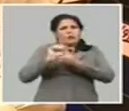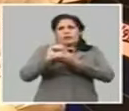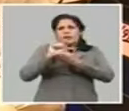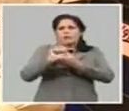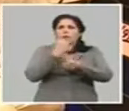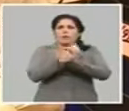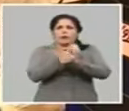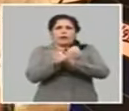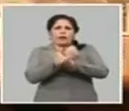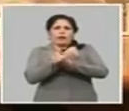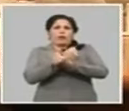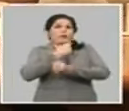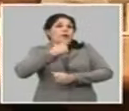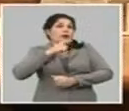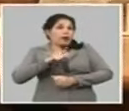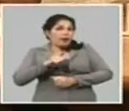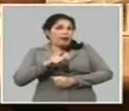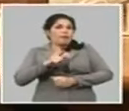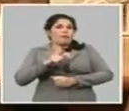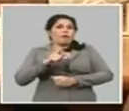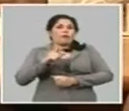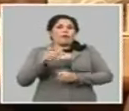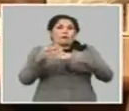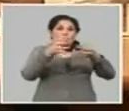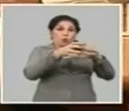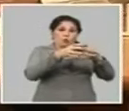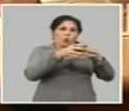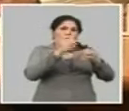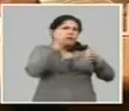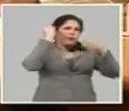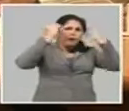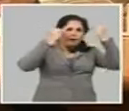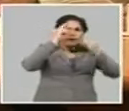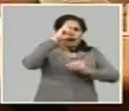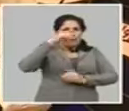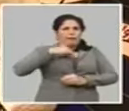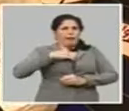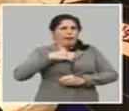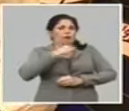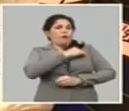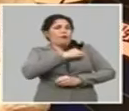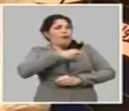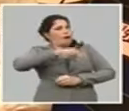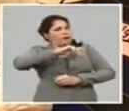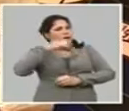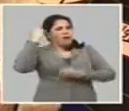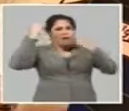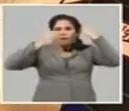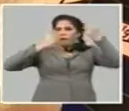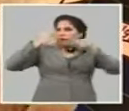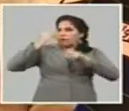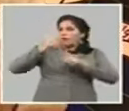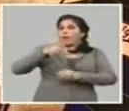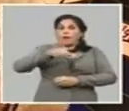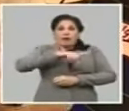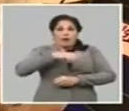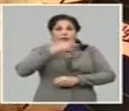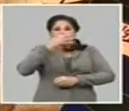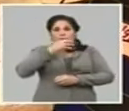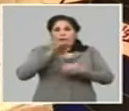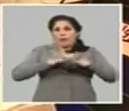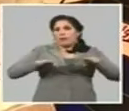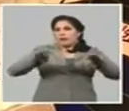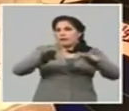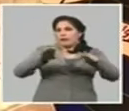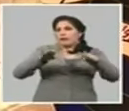riesgo esta patología por ejemplo vamos a incorporar y anoche lo analizado cuando lo hablábamos como de